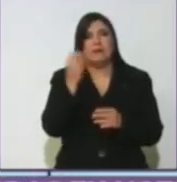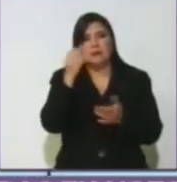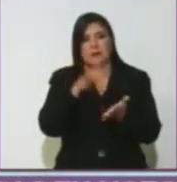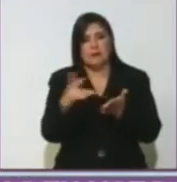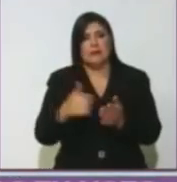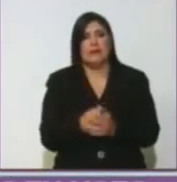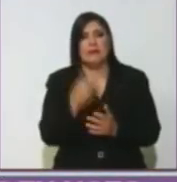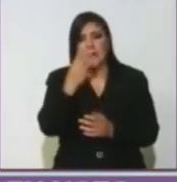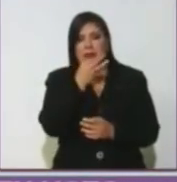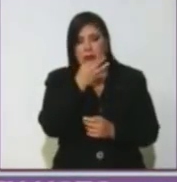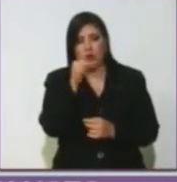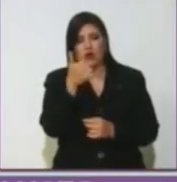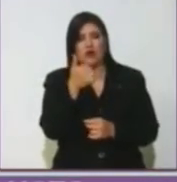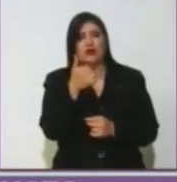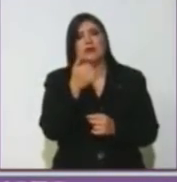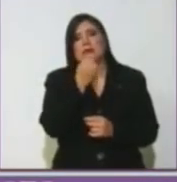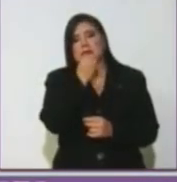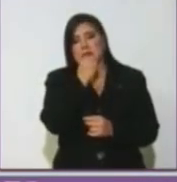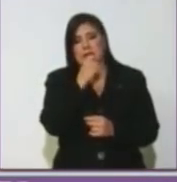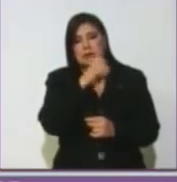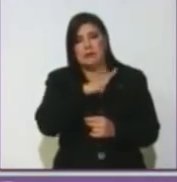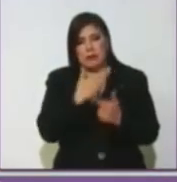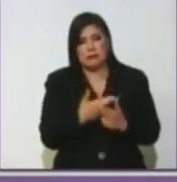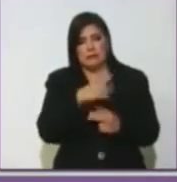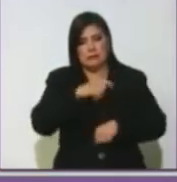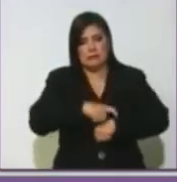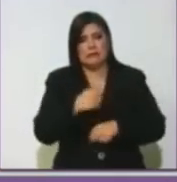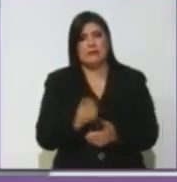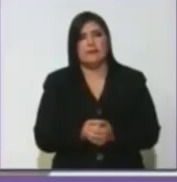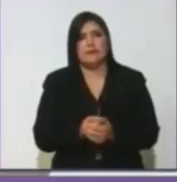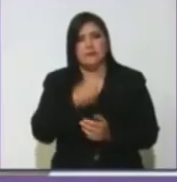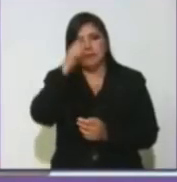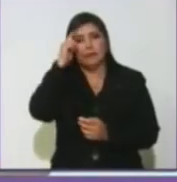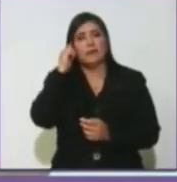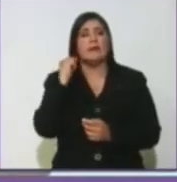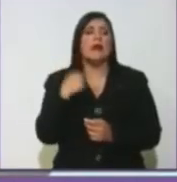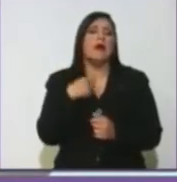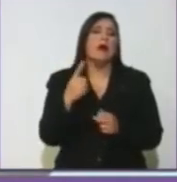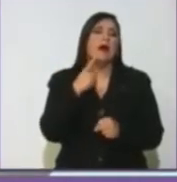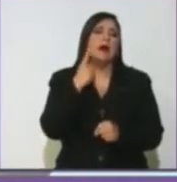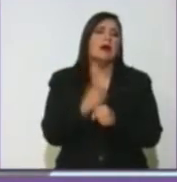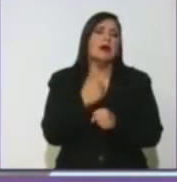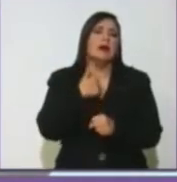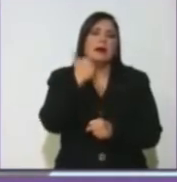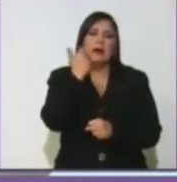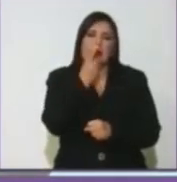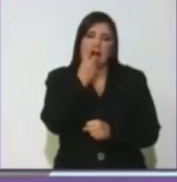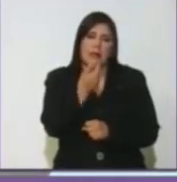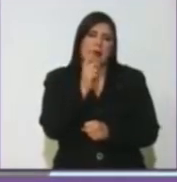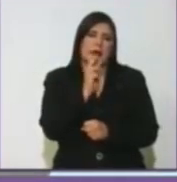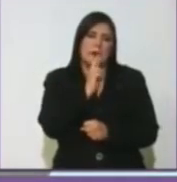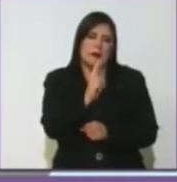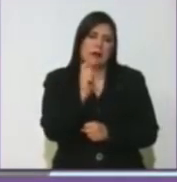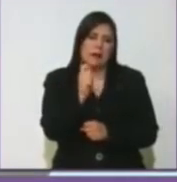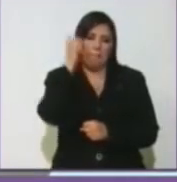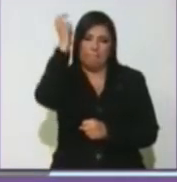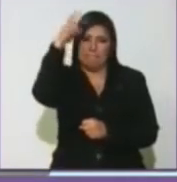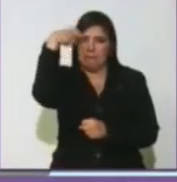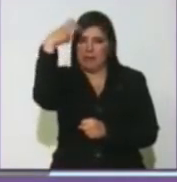minutos cuando con 11 segundos de tiempo abonado durante club si yo voy a contestarle a mikel